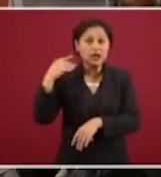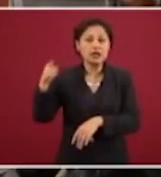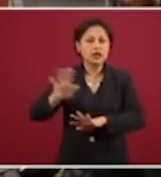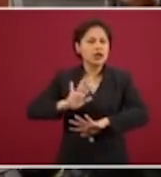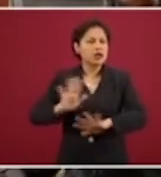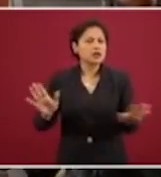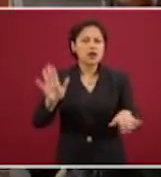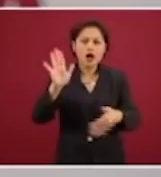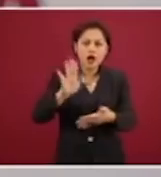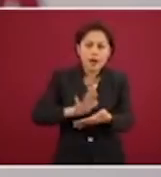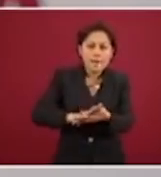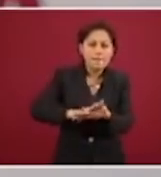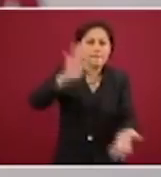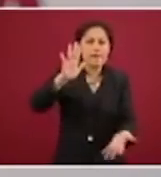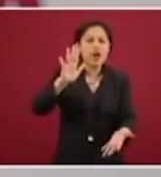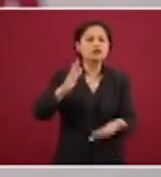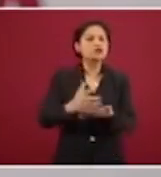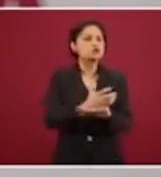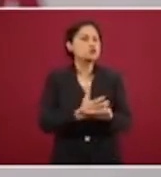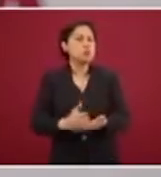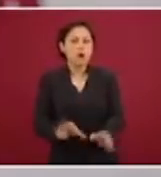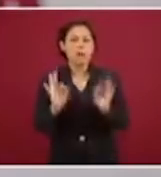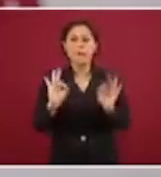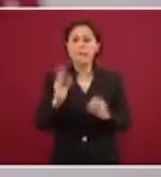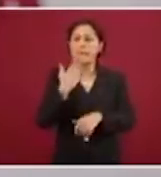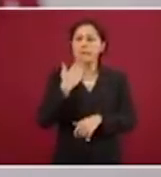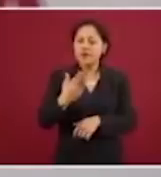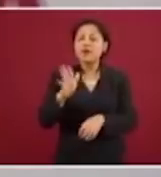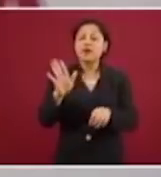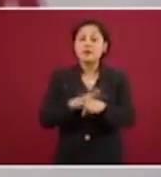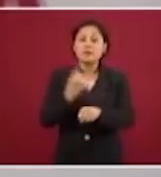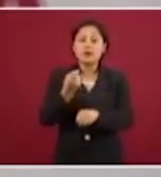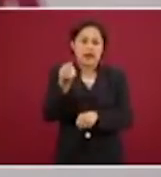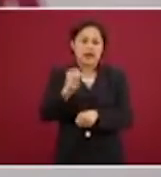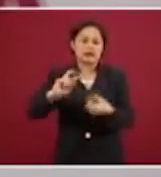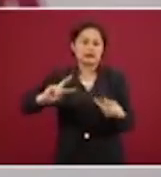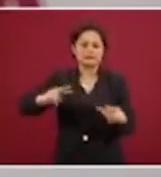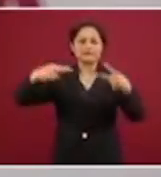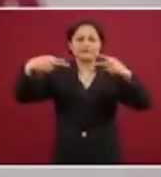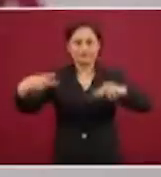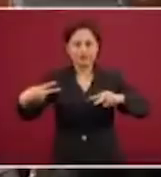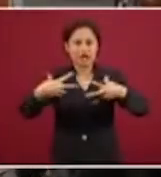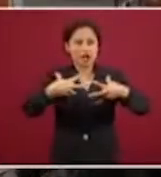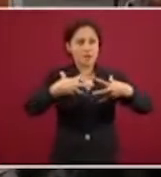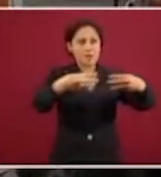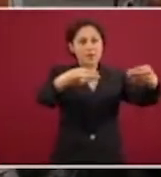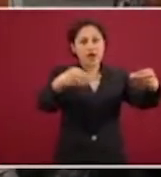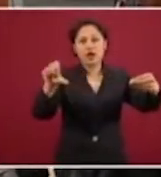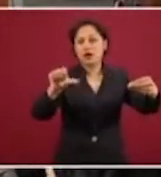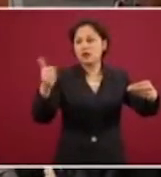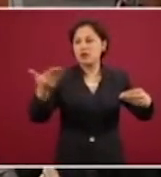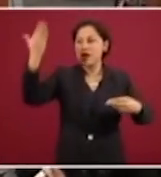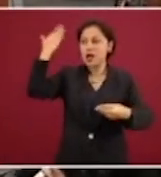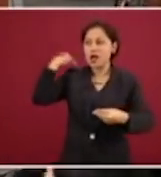mayoría, y eso es una buena noticia porque representan, al contrario, en lugar de ser el motor de la epidemia, representan